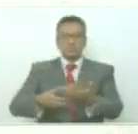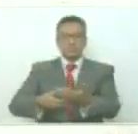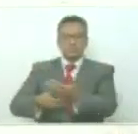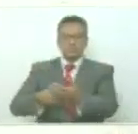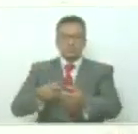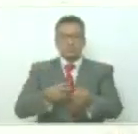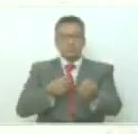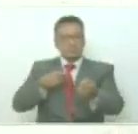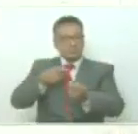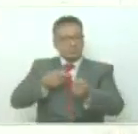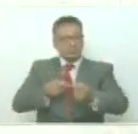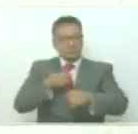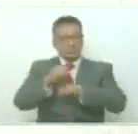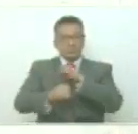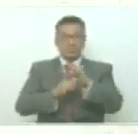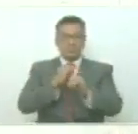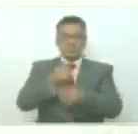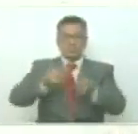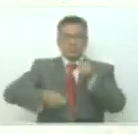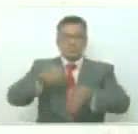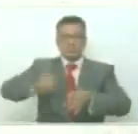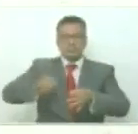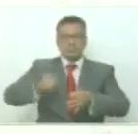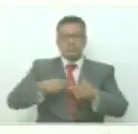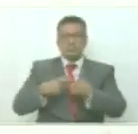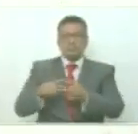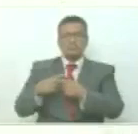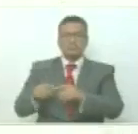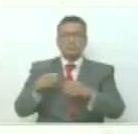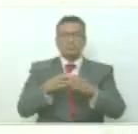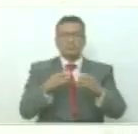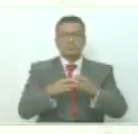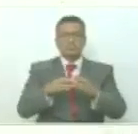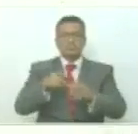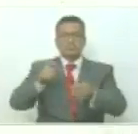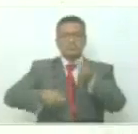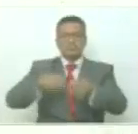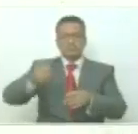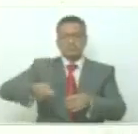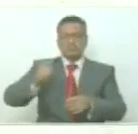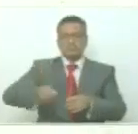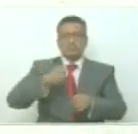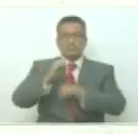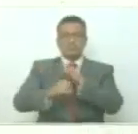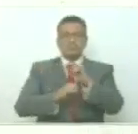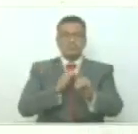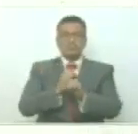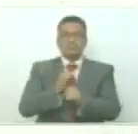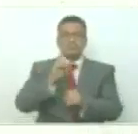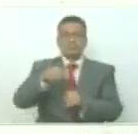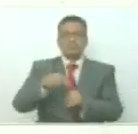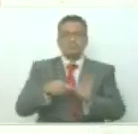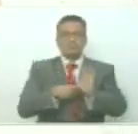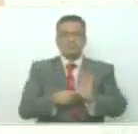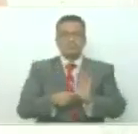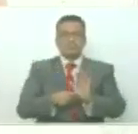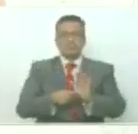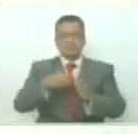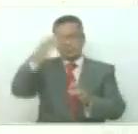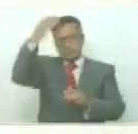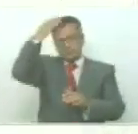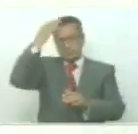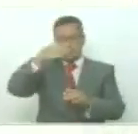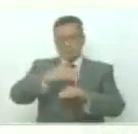Químicas, Corte Penal Internacional y otros organismos y tribunales internacionales ante el Reino de